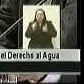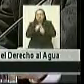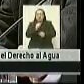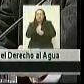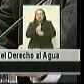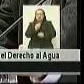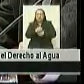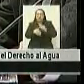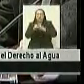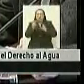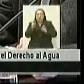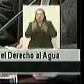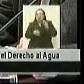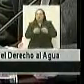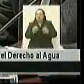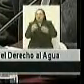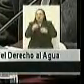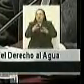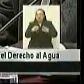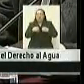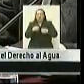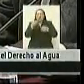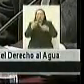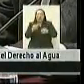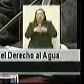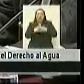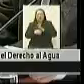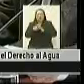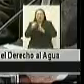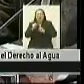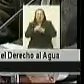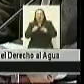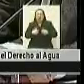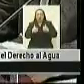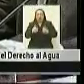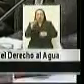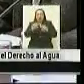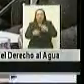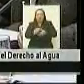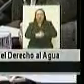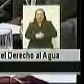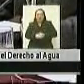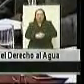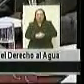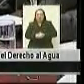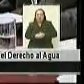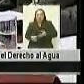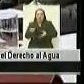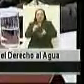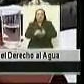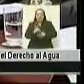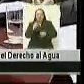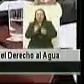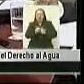de los operadores jurídicos y asegura el reconocimiento del derecho en la vía judicial. Se incorpora así servicios